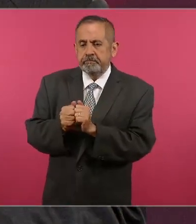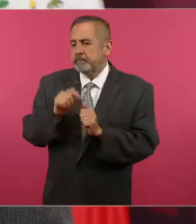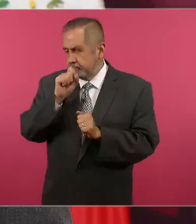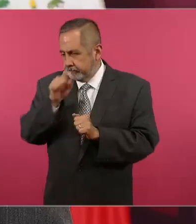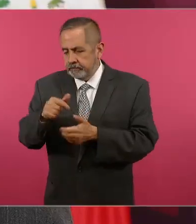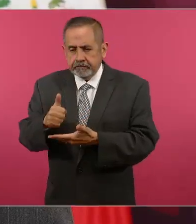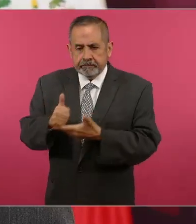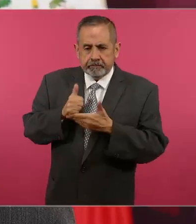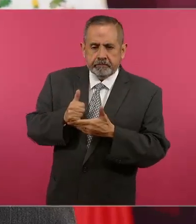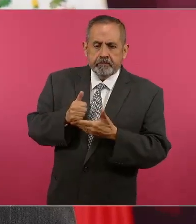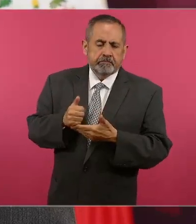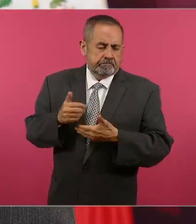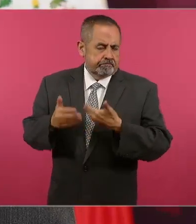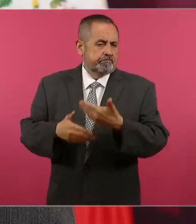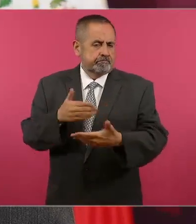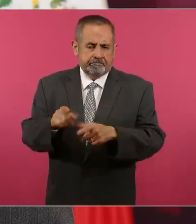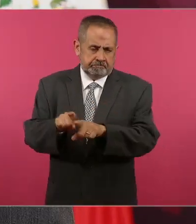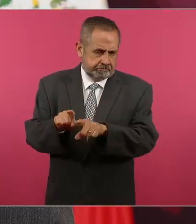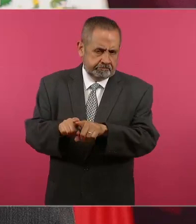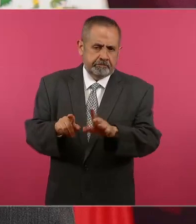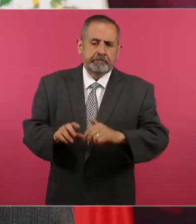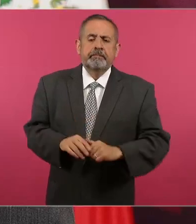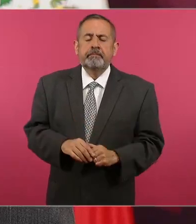para lo mismo, y